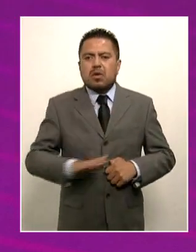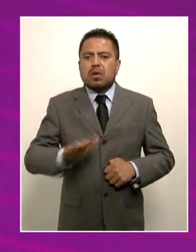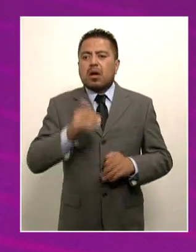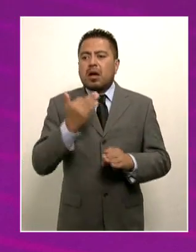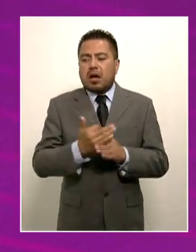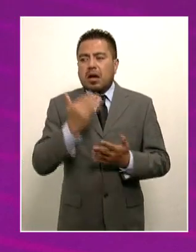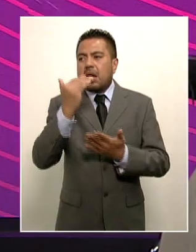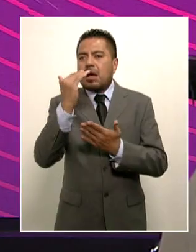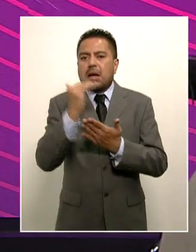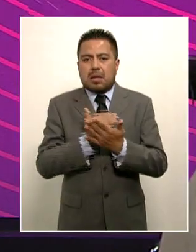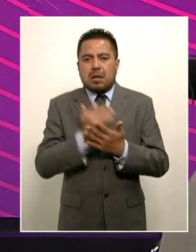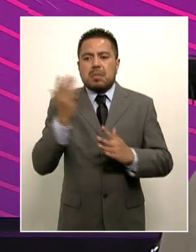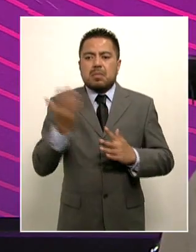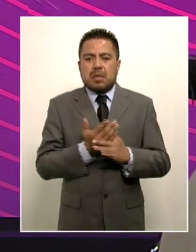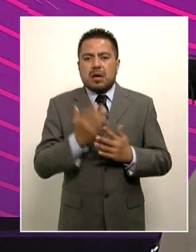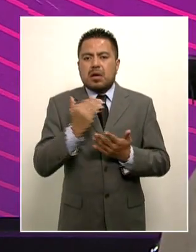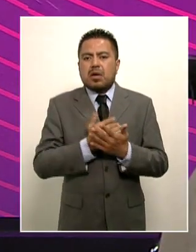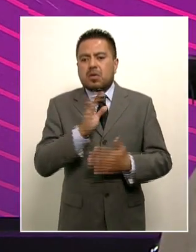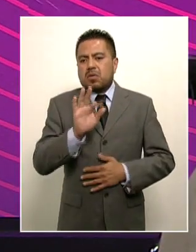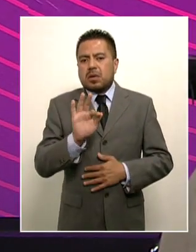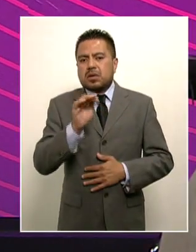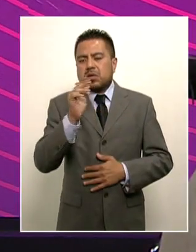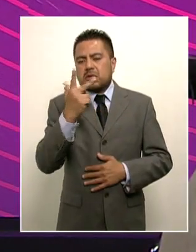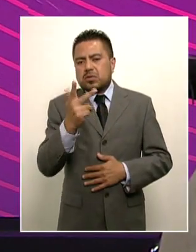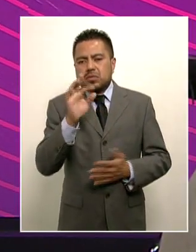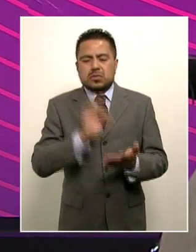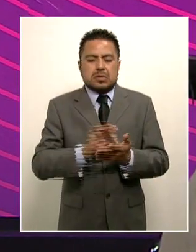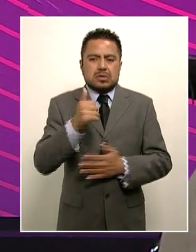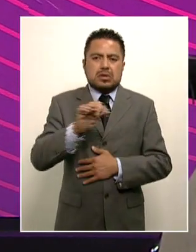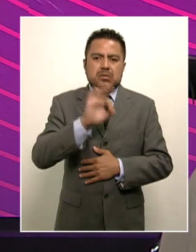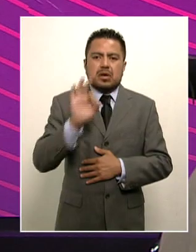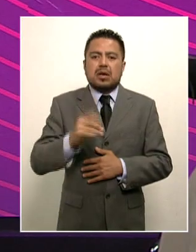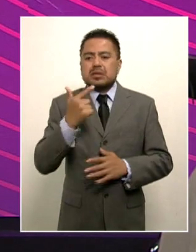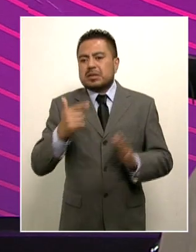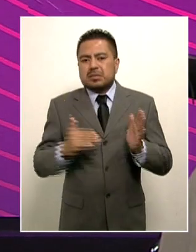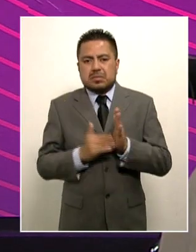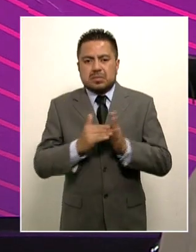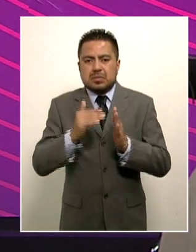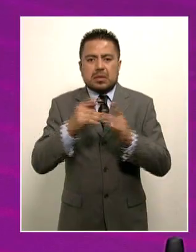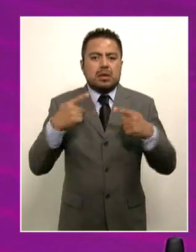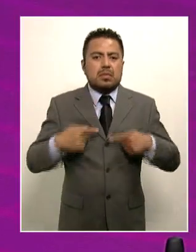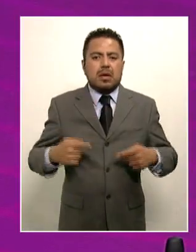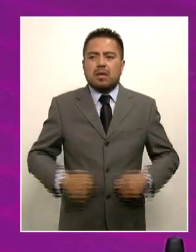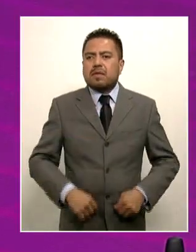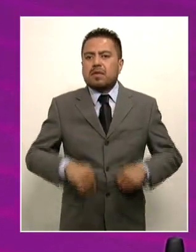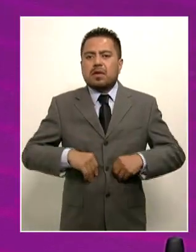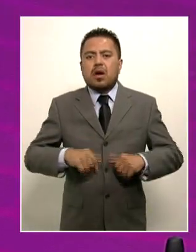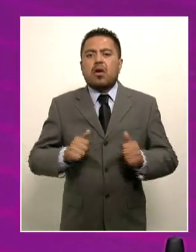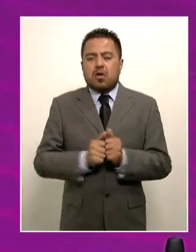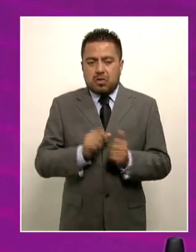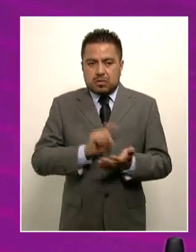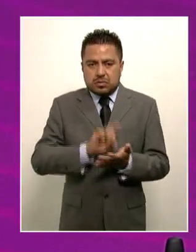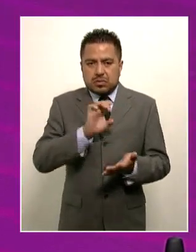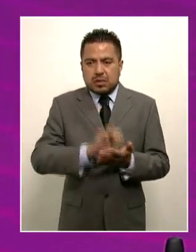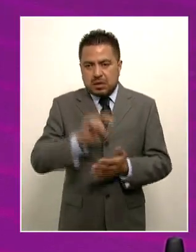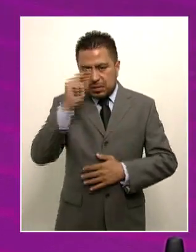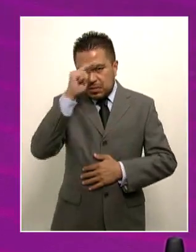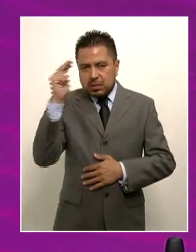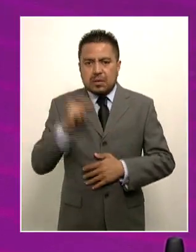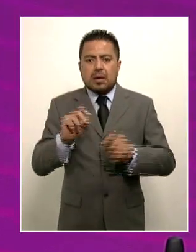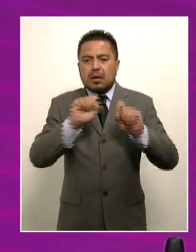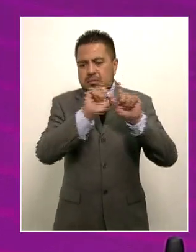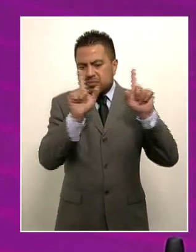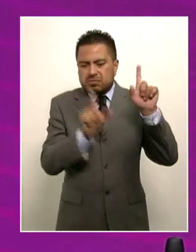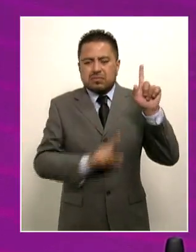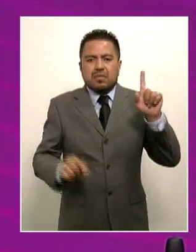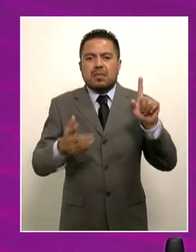es un poquito menos de la mitad, son 48.6% de los 7 millones de personas que viven con una discapacidad en México, pues que viven